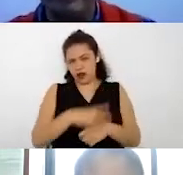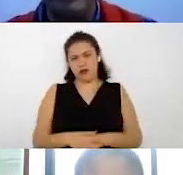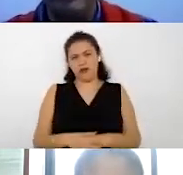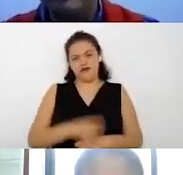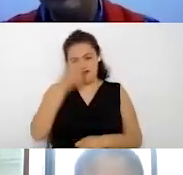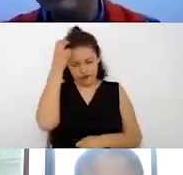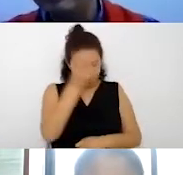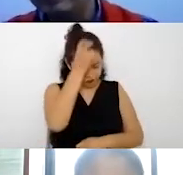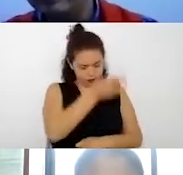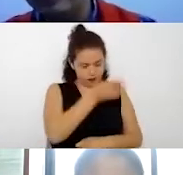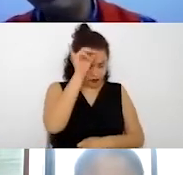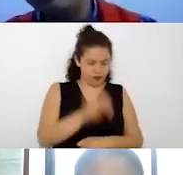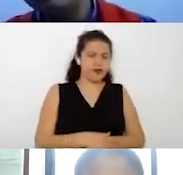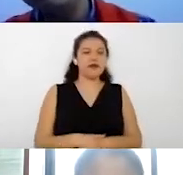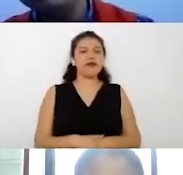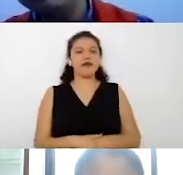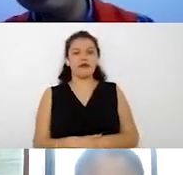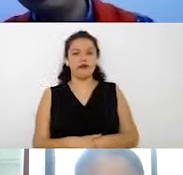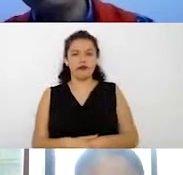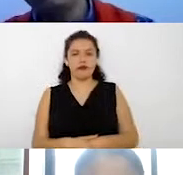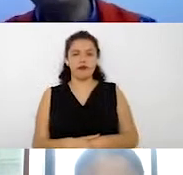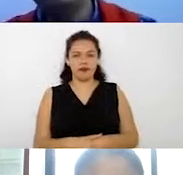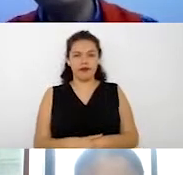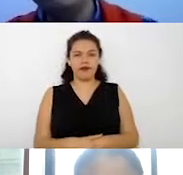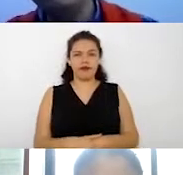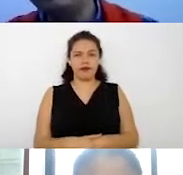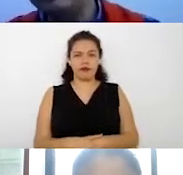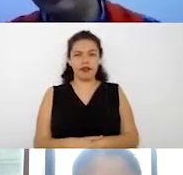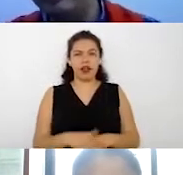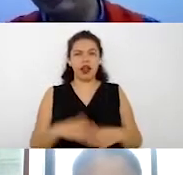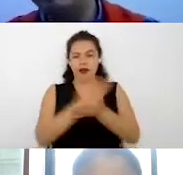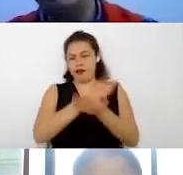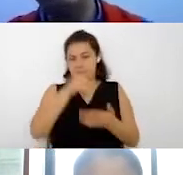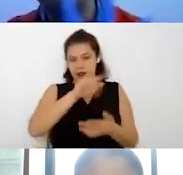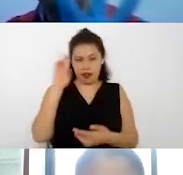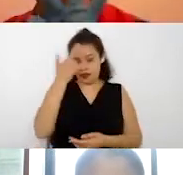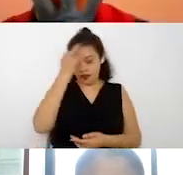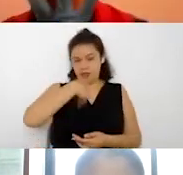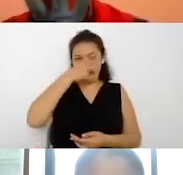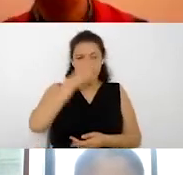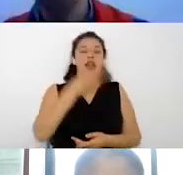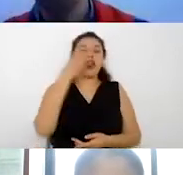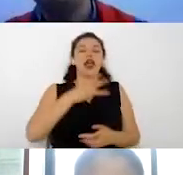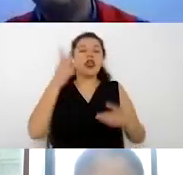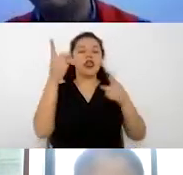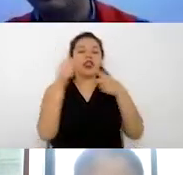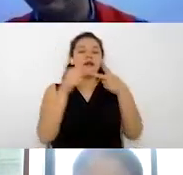Exactamente. Y además, recordarán que les mencioné 3 tipos de hemorragias,